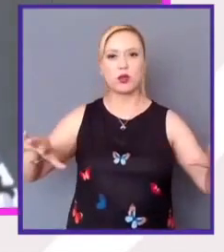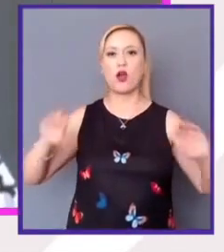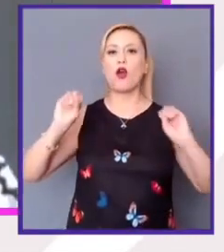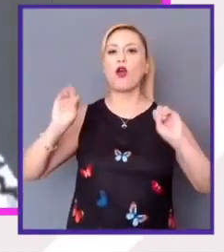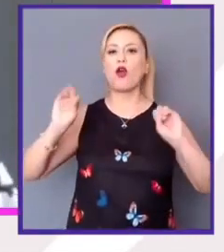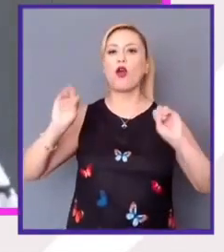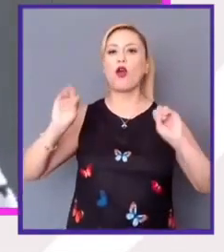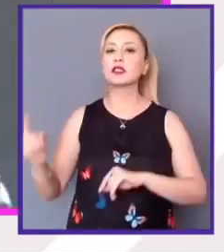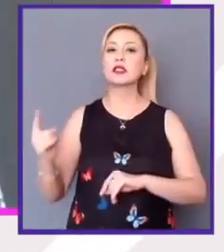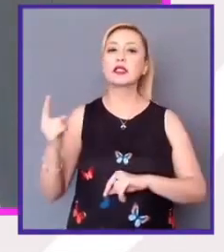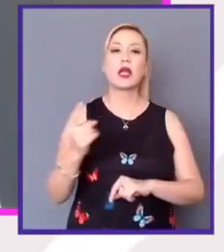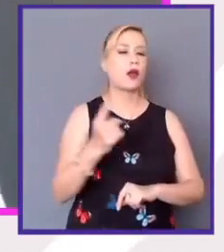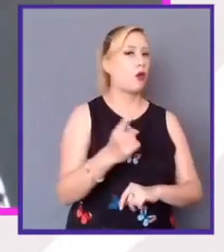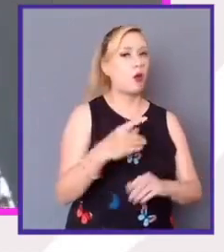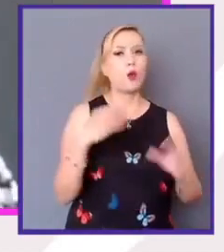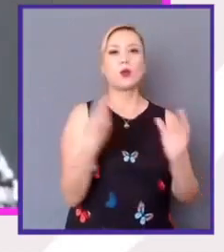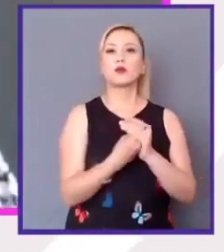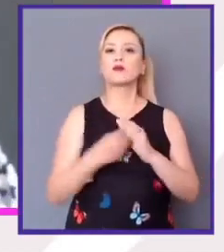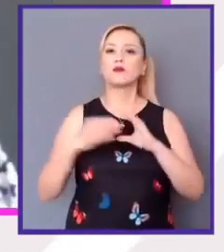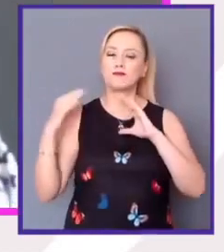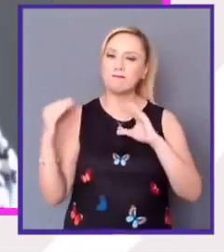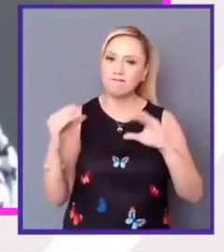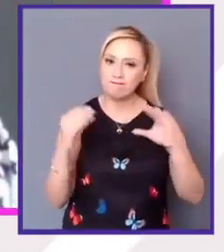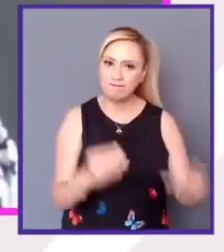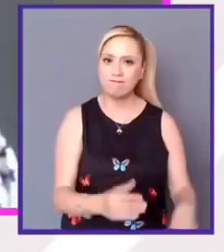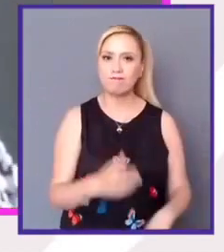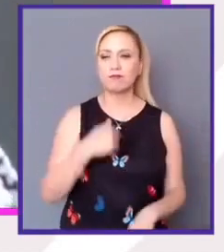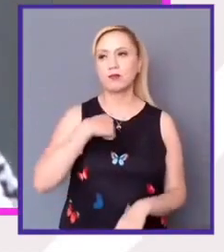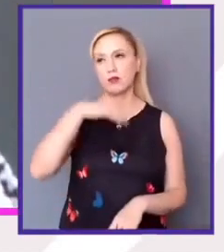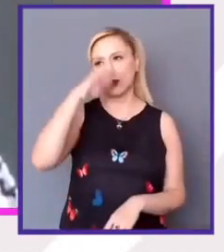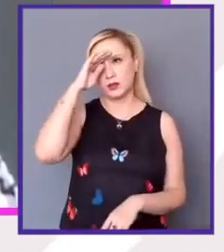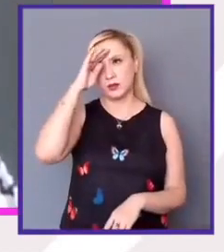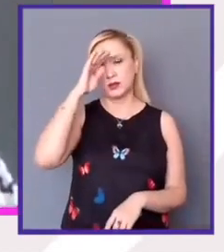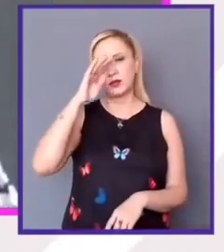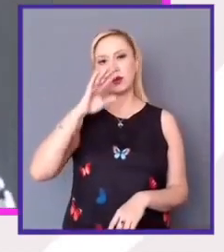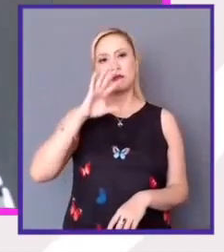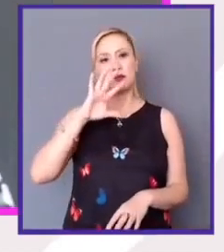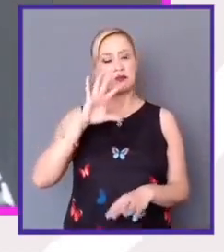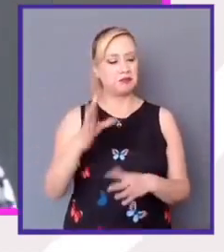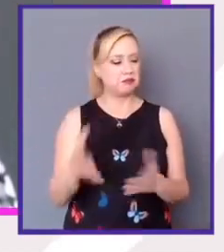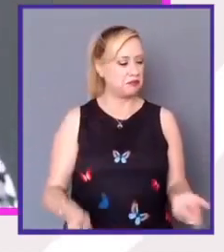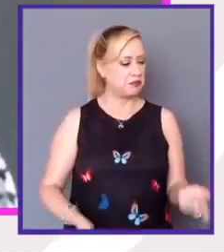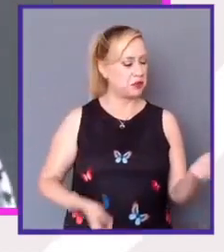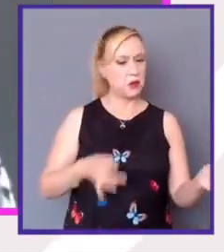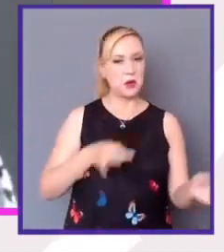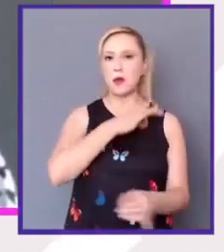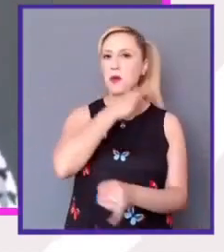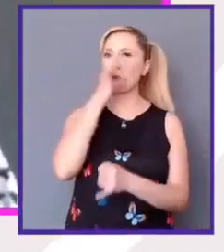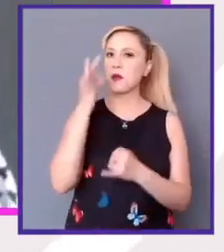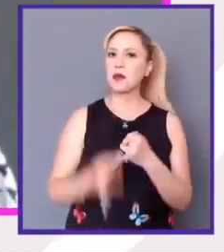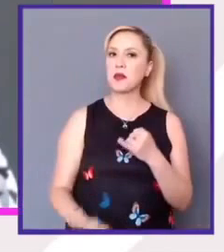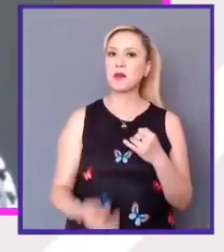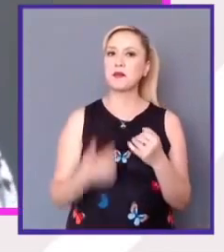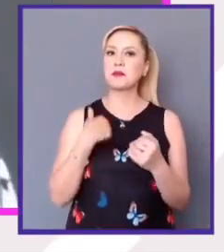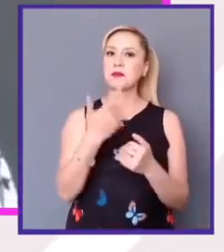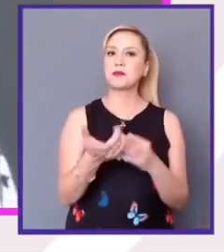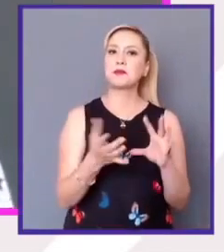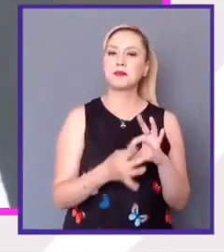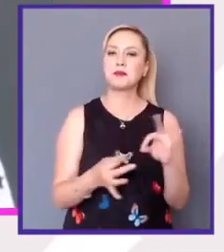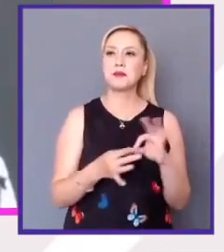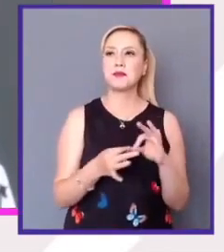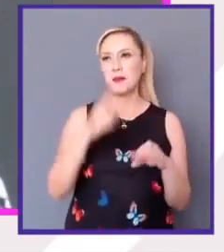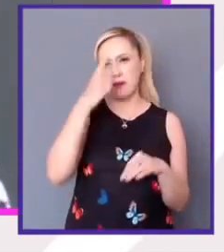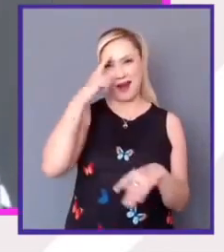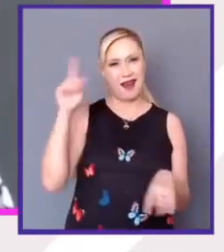también hablamos de capacitación, ¿no? Entonces creo que pues una conclusión de eso es que para realmente combatir